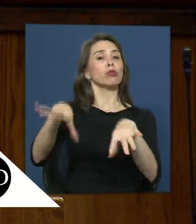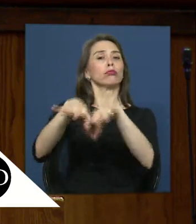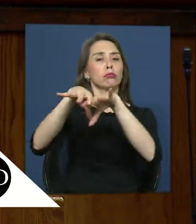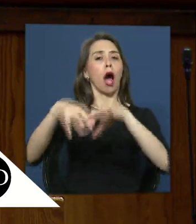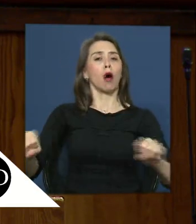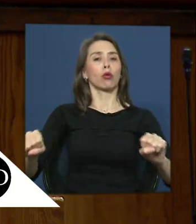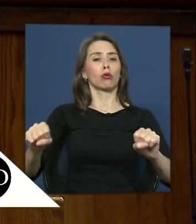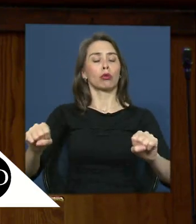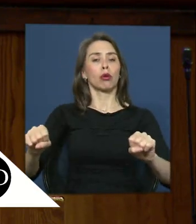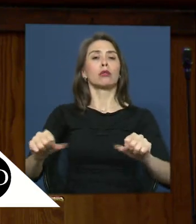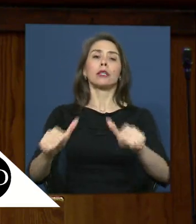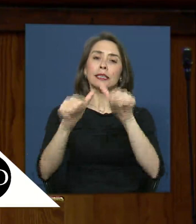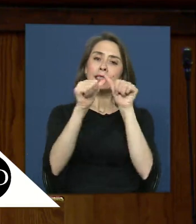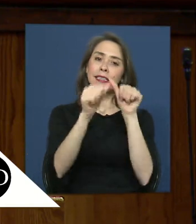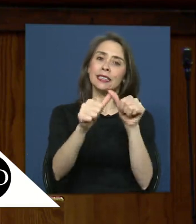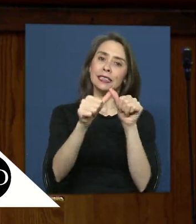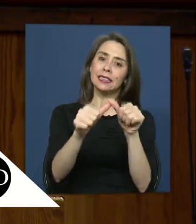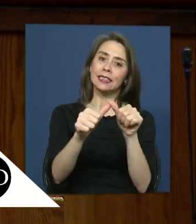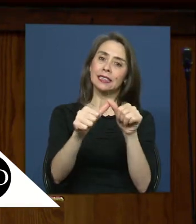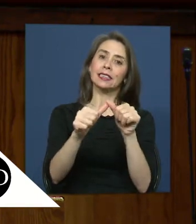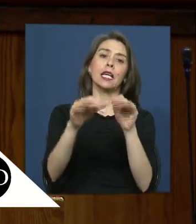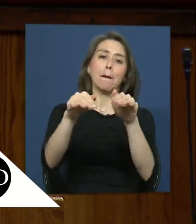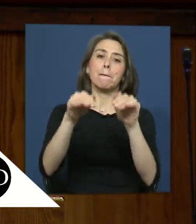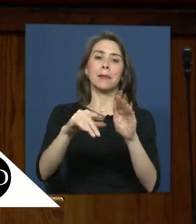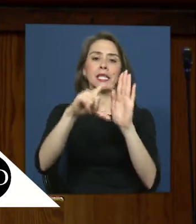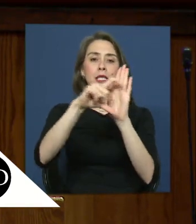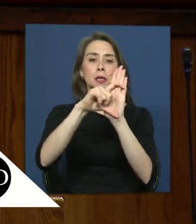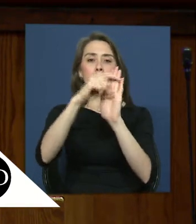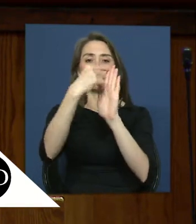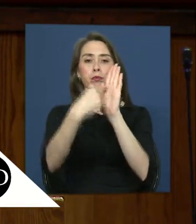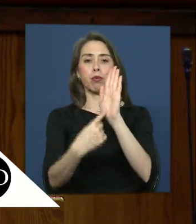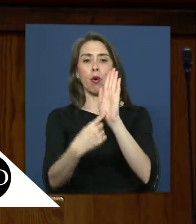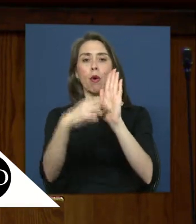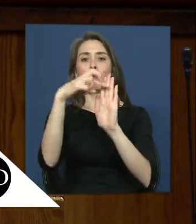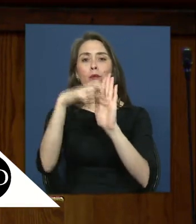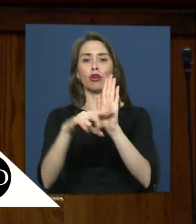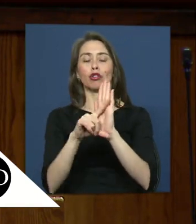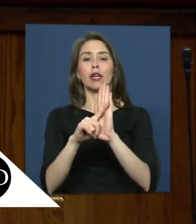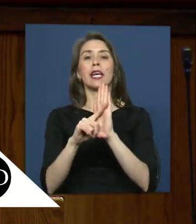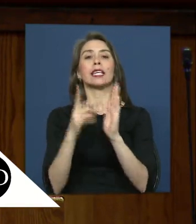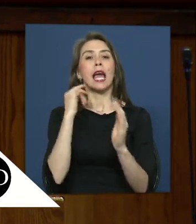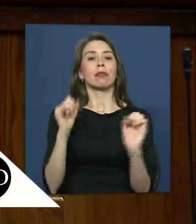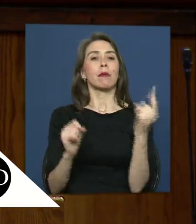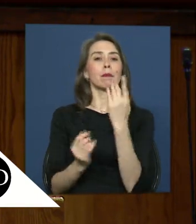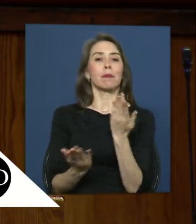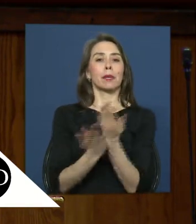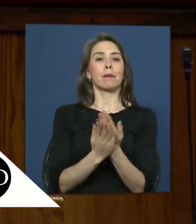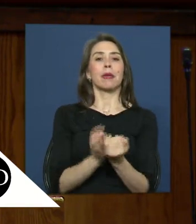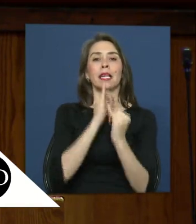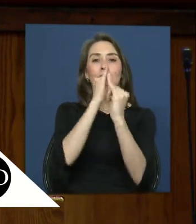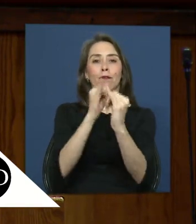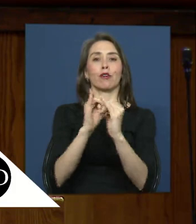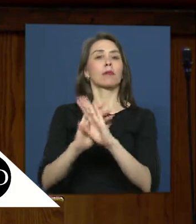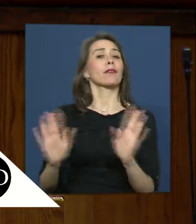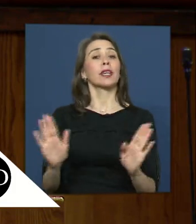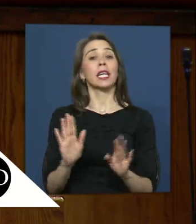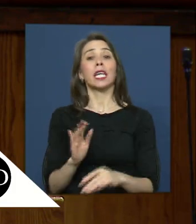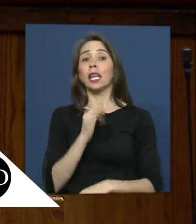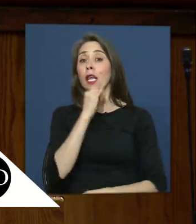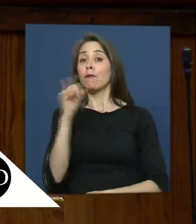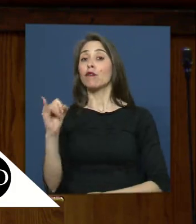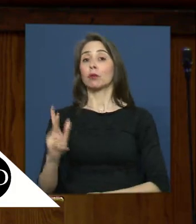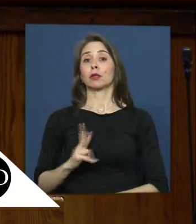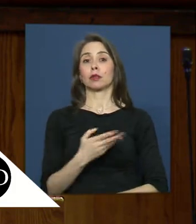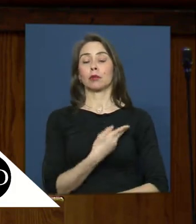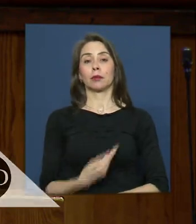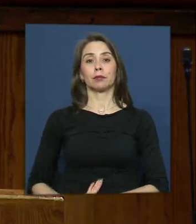nuevamente insistir en el texto del proyecto contenido en su informe original. Es cuanto puedo informar, señor presidente.